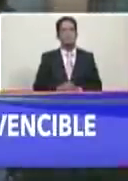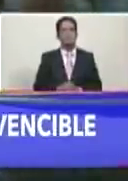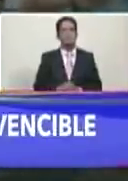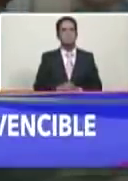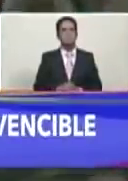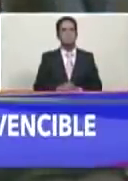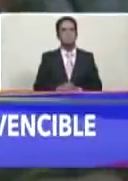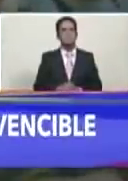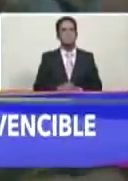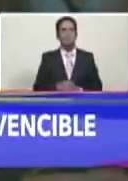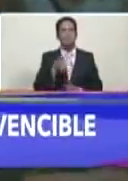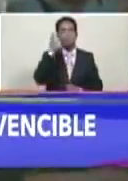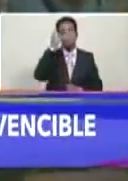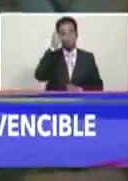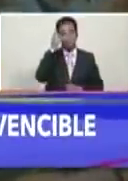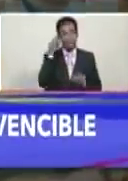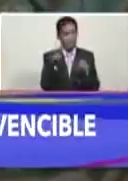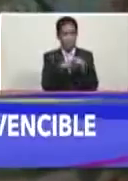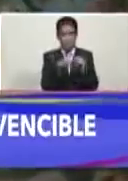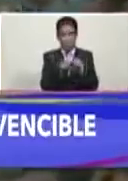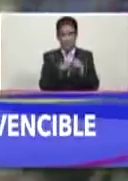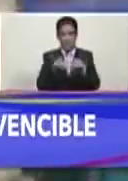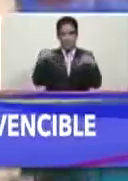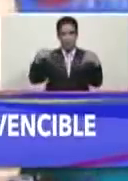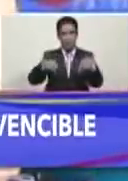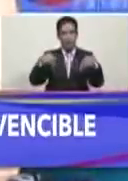Y un día como hoy,